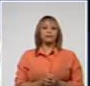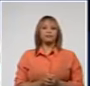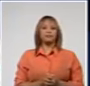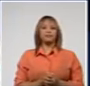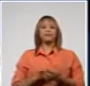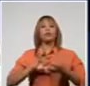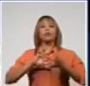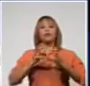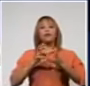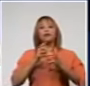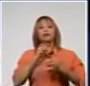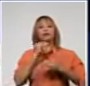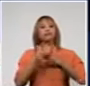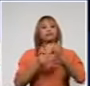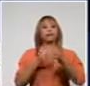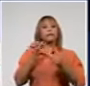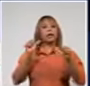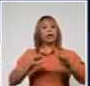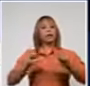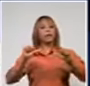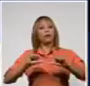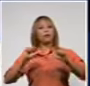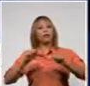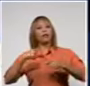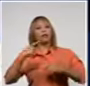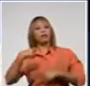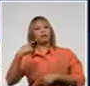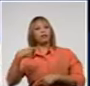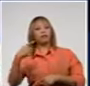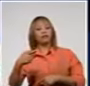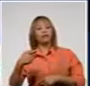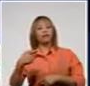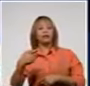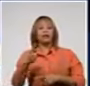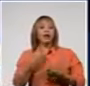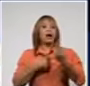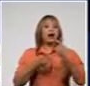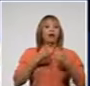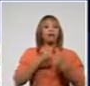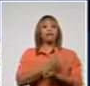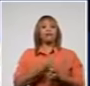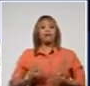Complicaciones que se fueron empeorando y que a pesar del esfuerzo de